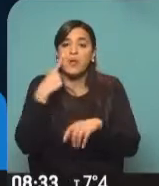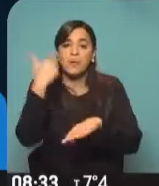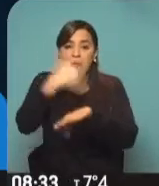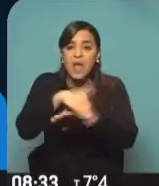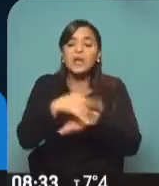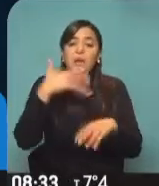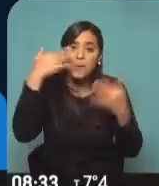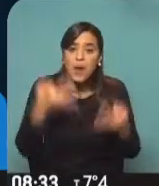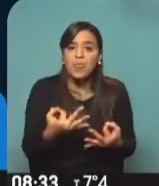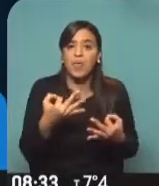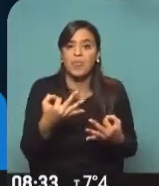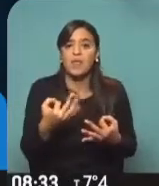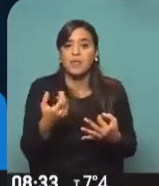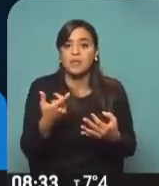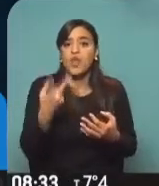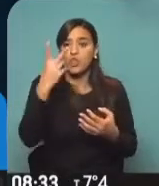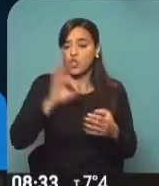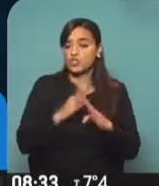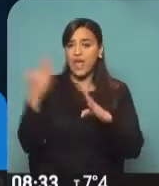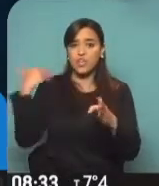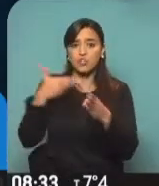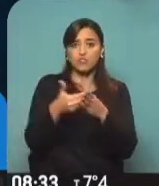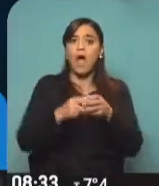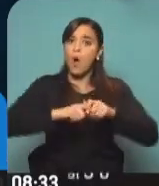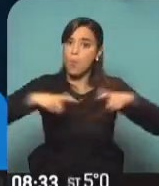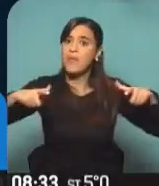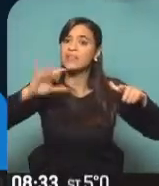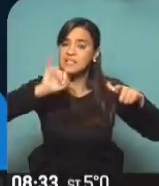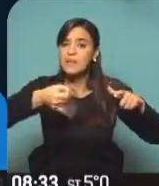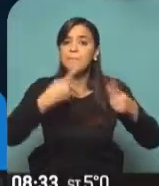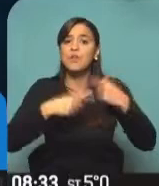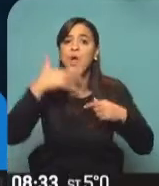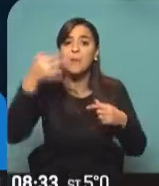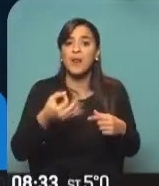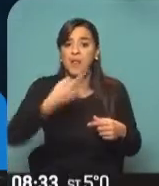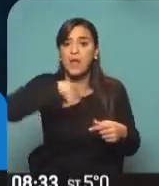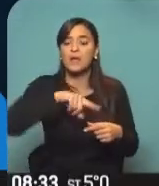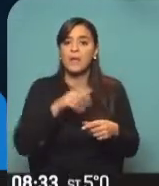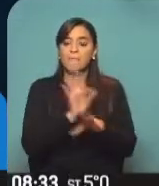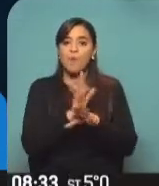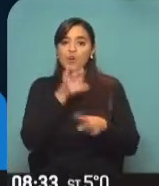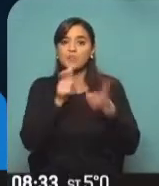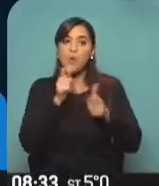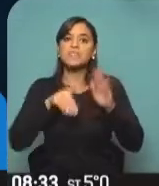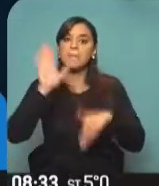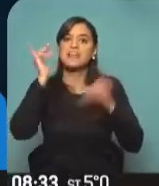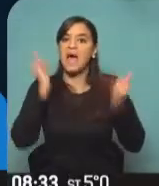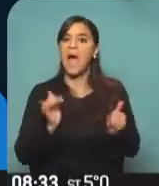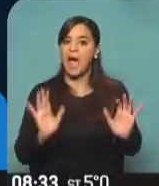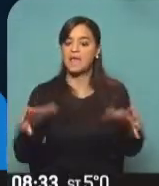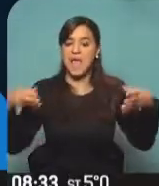es cierto que en los últimos el último dos años aumentó pero también es cierto que aumentamos nuestra capacidad de respuesta de tener